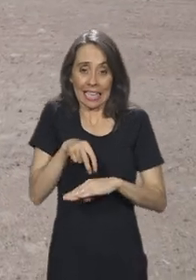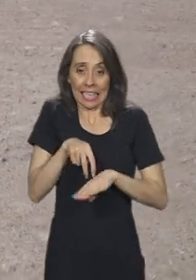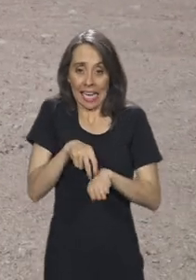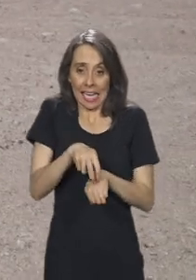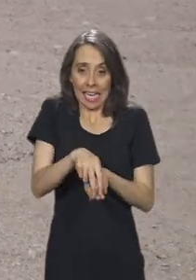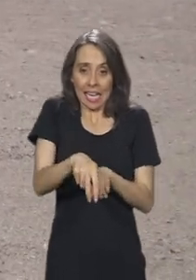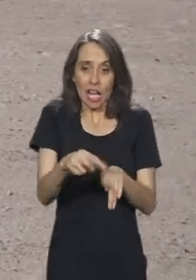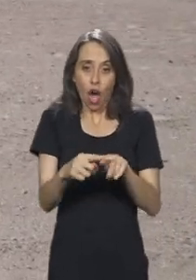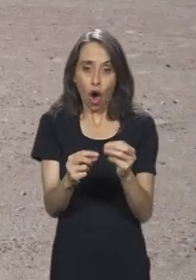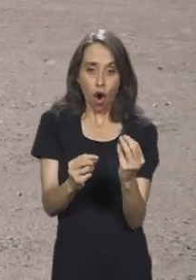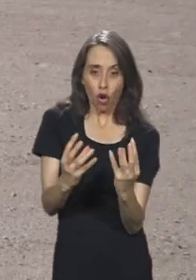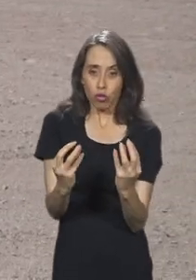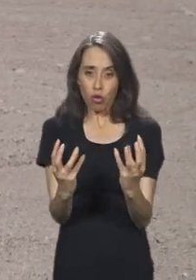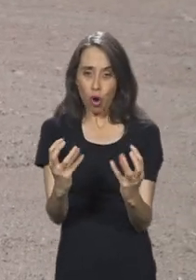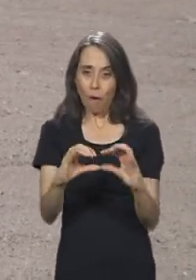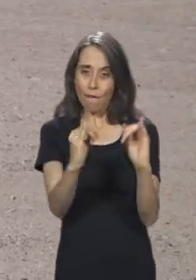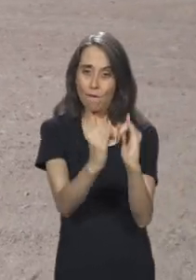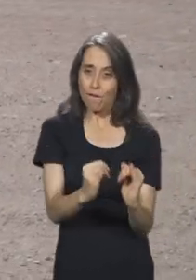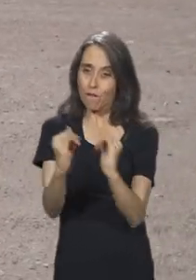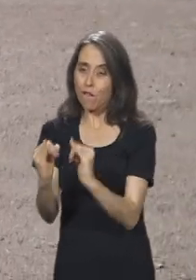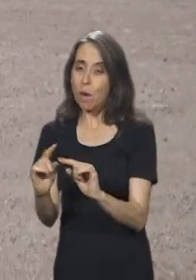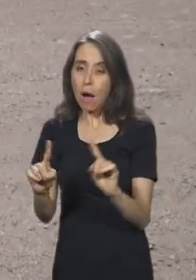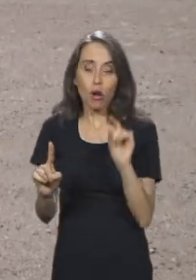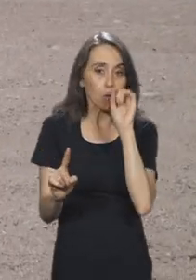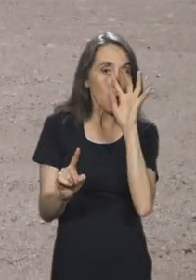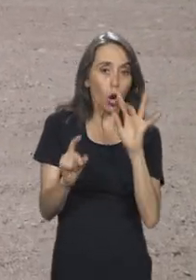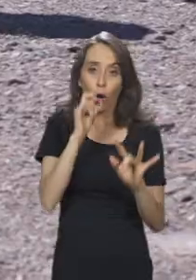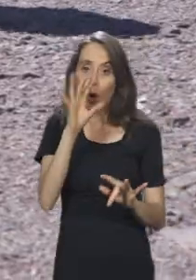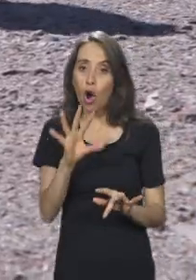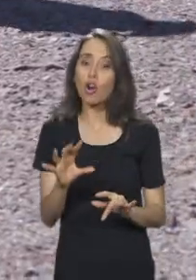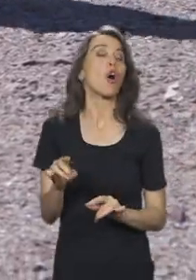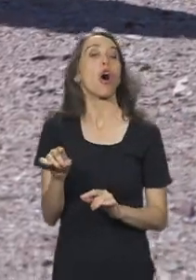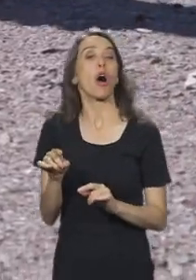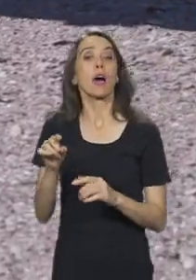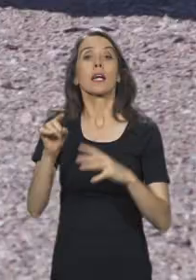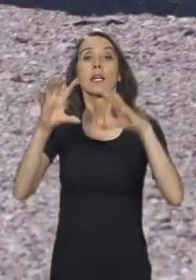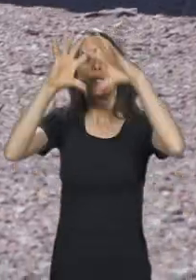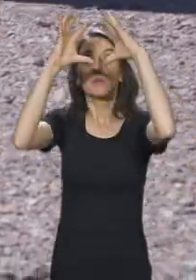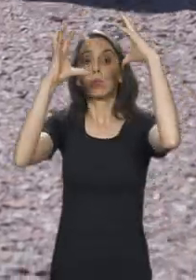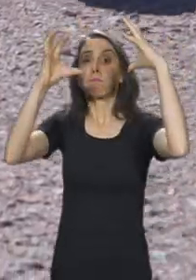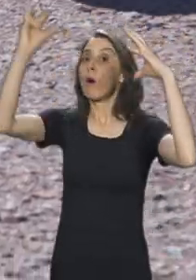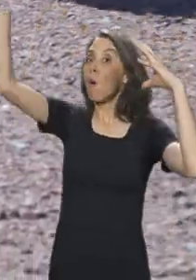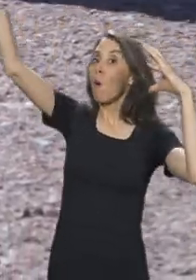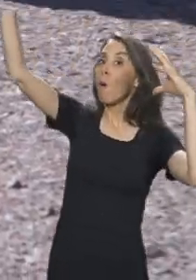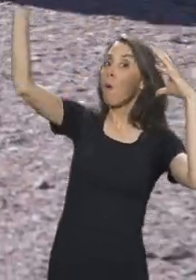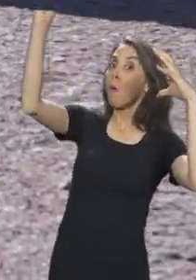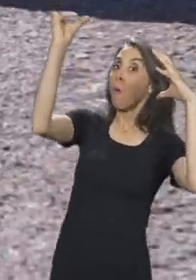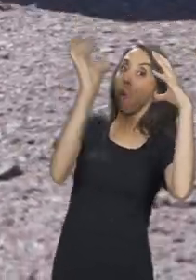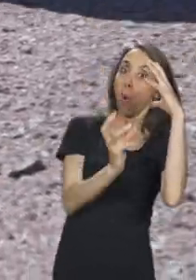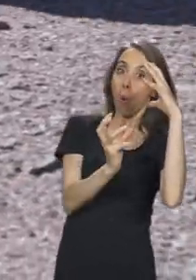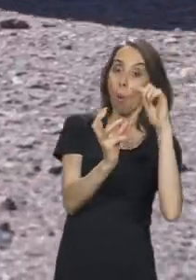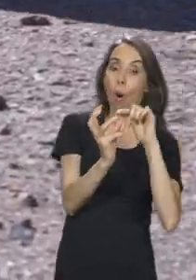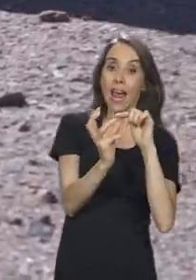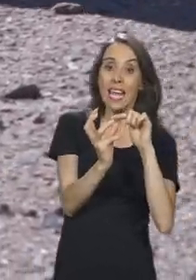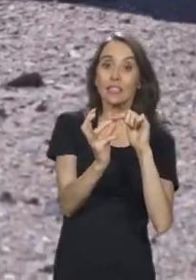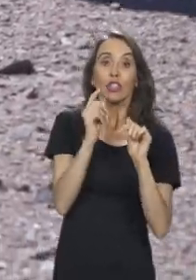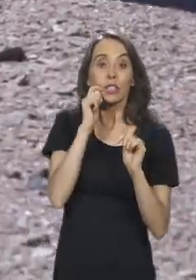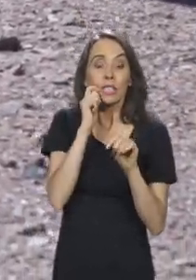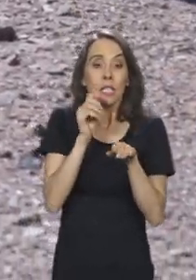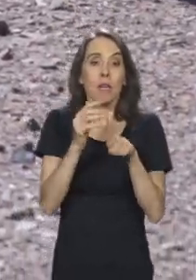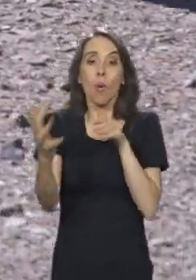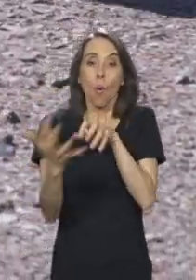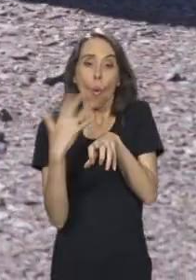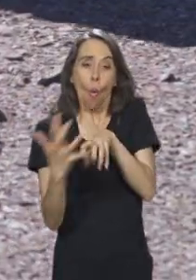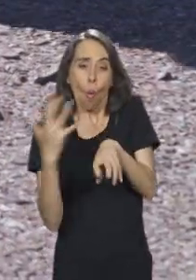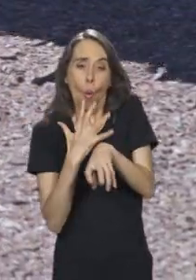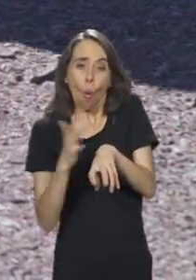que pueden tener en forma, en color, porque son las únicas rocas que volaron por el cielo y eso significa